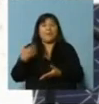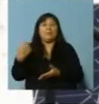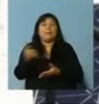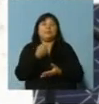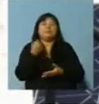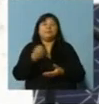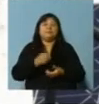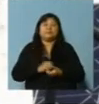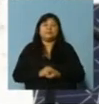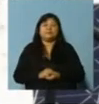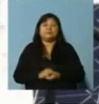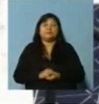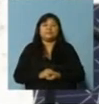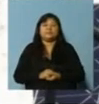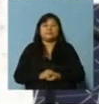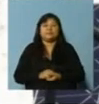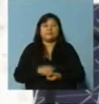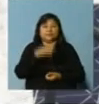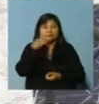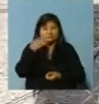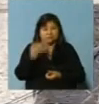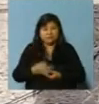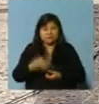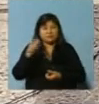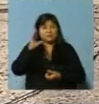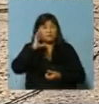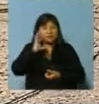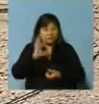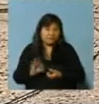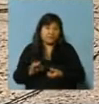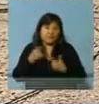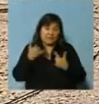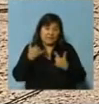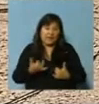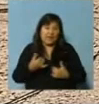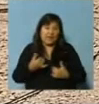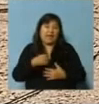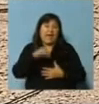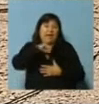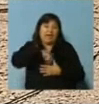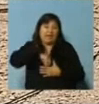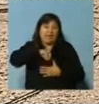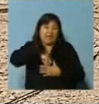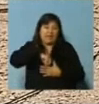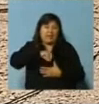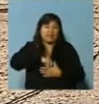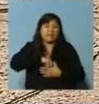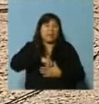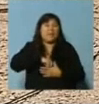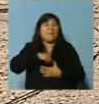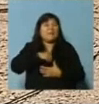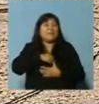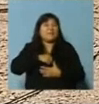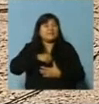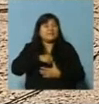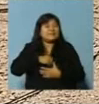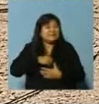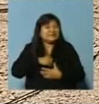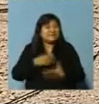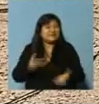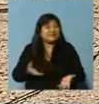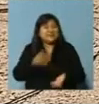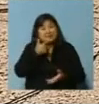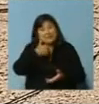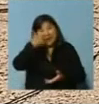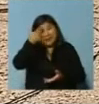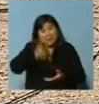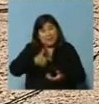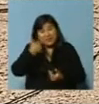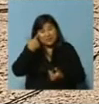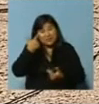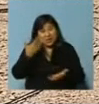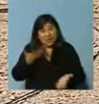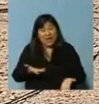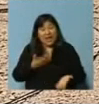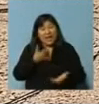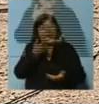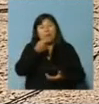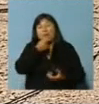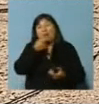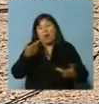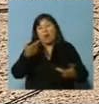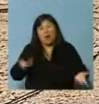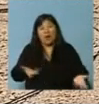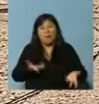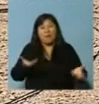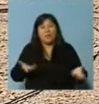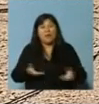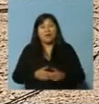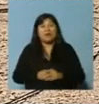Después, obviamente, hubieron muchas cosas que me fueron movilizando internamente, pero bueno, ya es algo un poco más personal, como por ejemplo